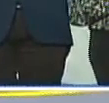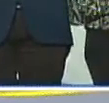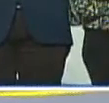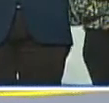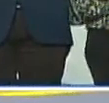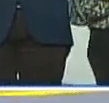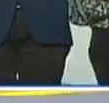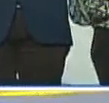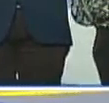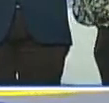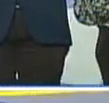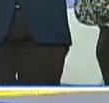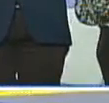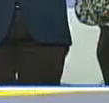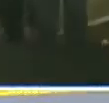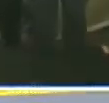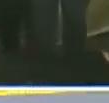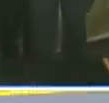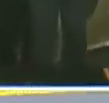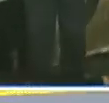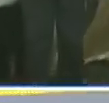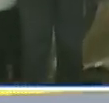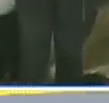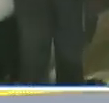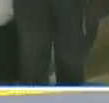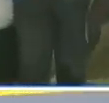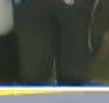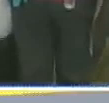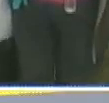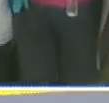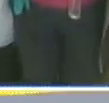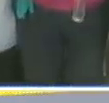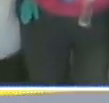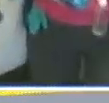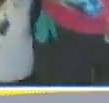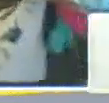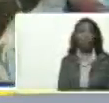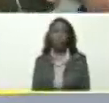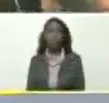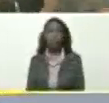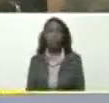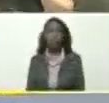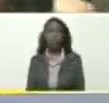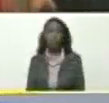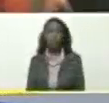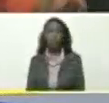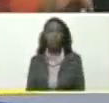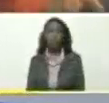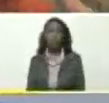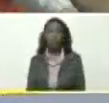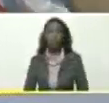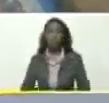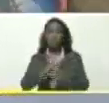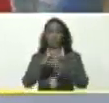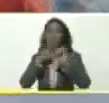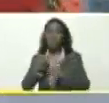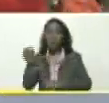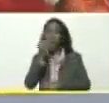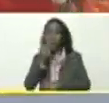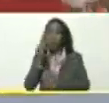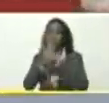totalmente gratis. Venían a su patria Venezuela otra vez y ahora andan en sus hogares felices, comiéndose